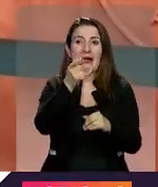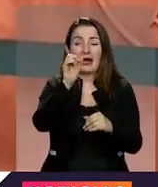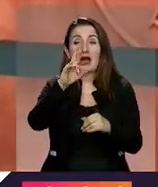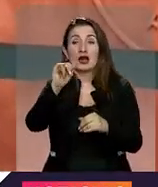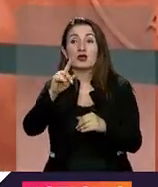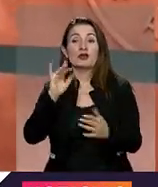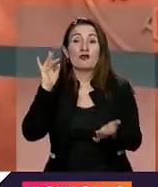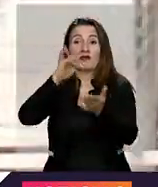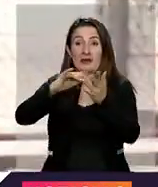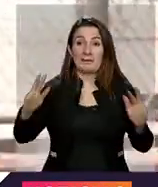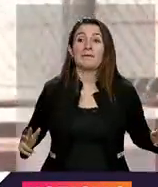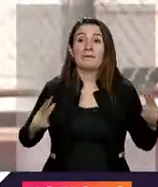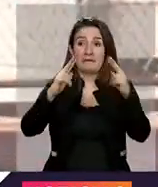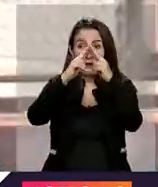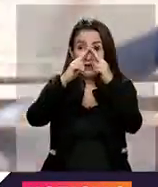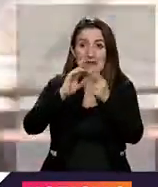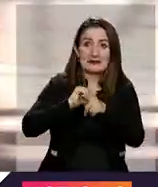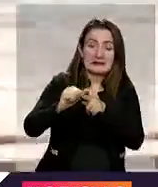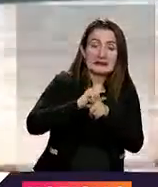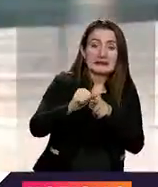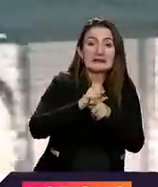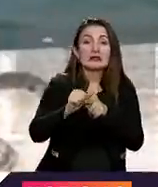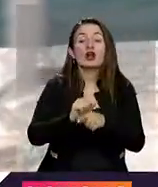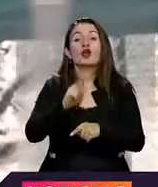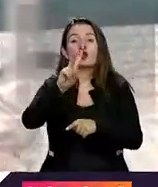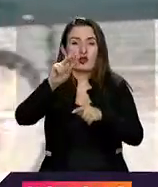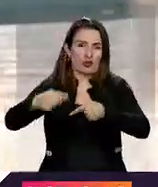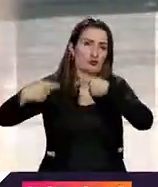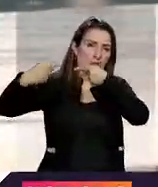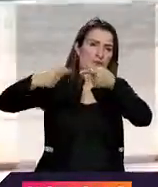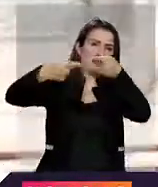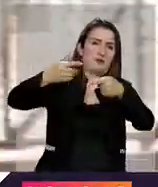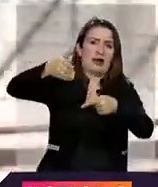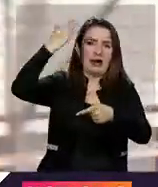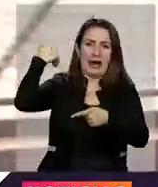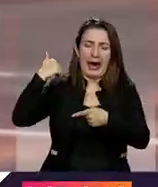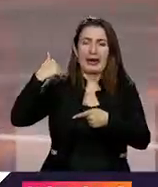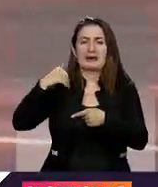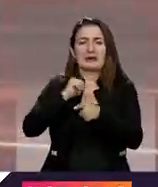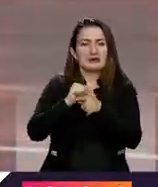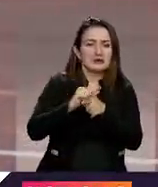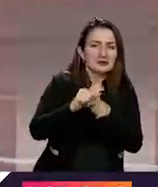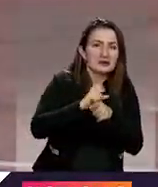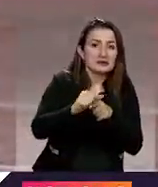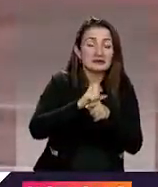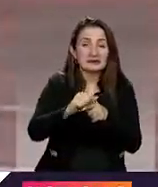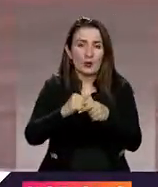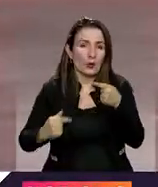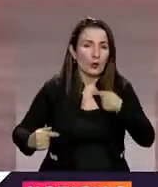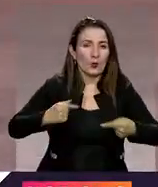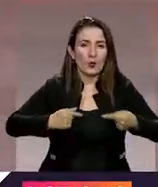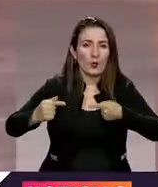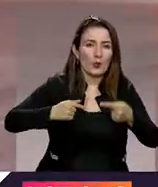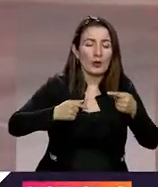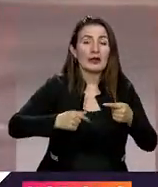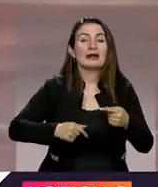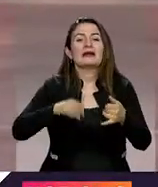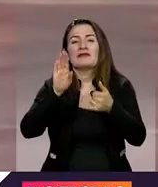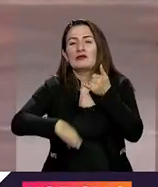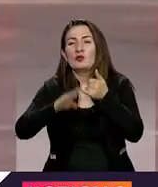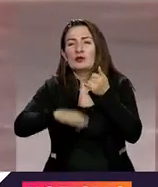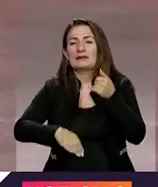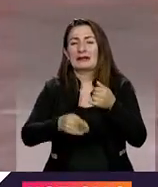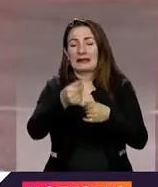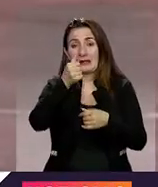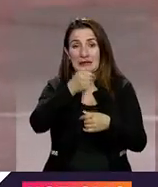a París y tuve mi primer entrenamiento. Viene de jugar dos torneos preparatorios en tierra batida, en los que su mejor desempeño fueron las semifinales.